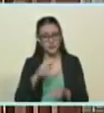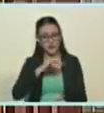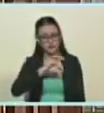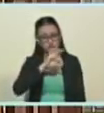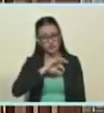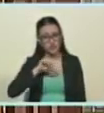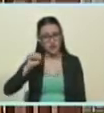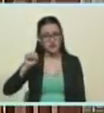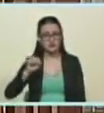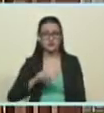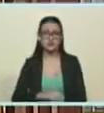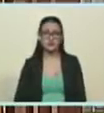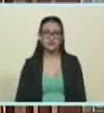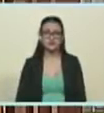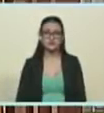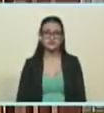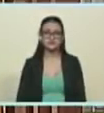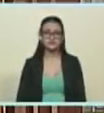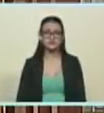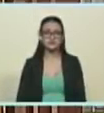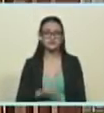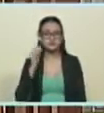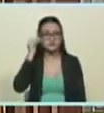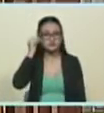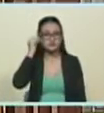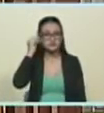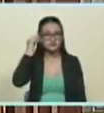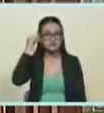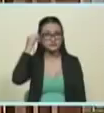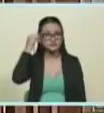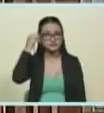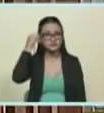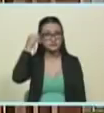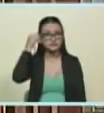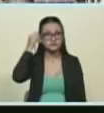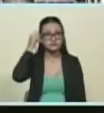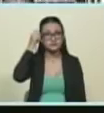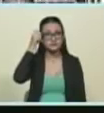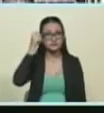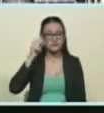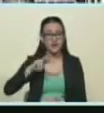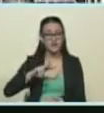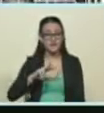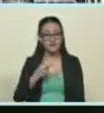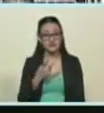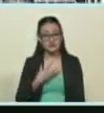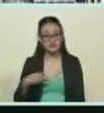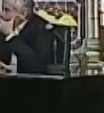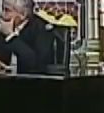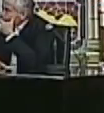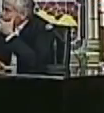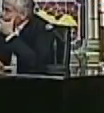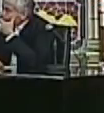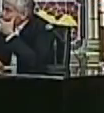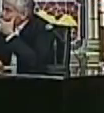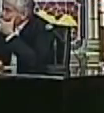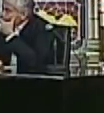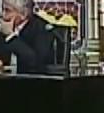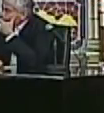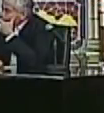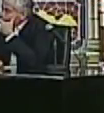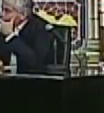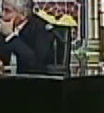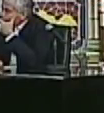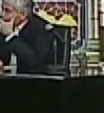socialista de lo regional. Y sobre eso, el vicepresidente de Economía, recién nombrado